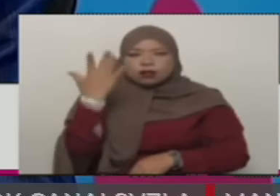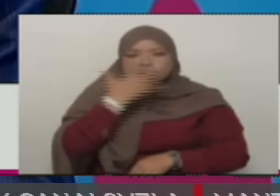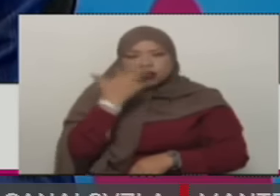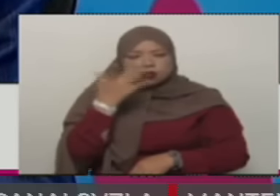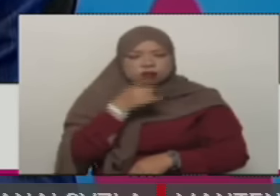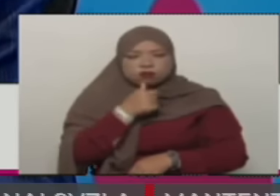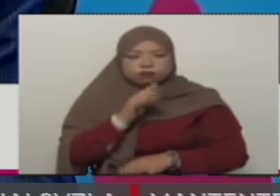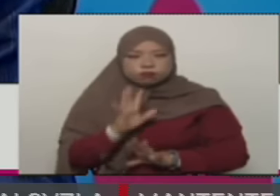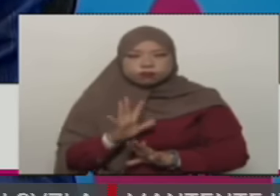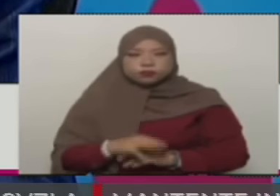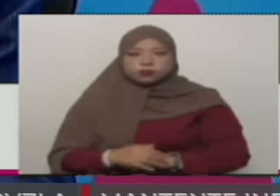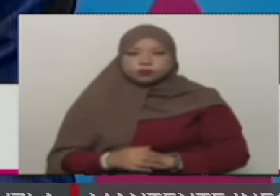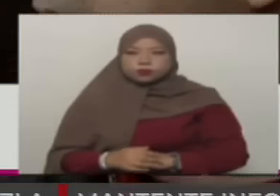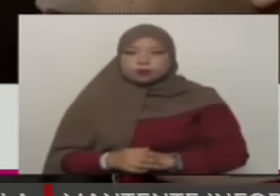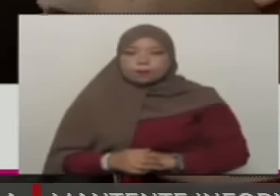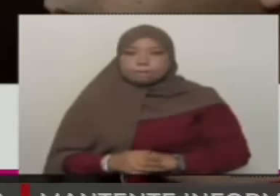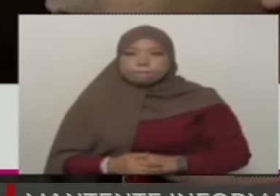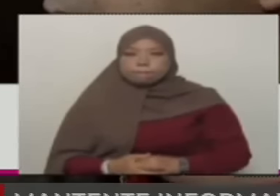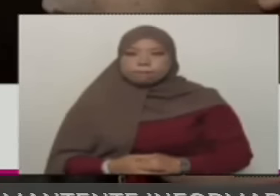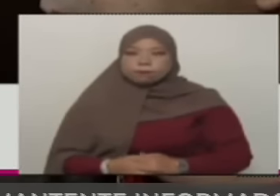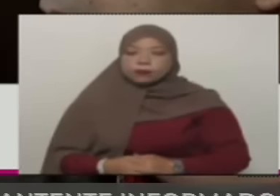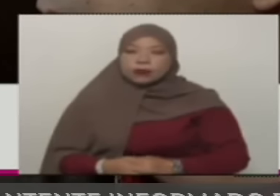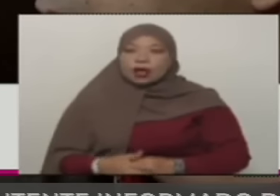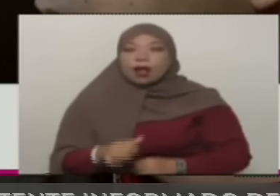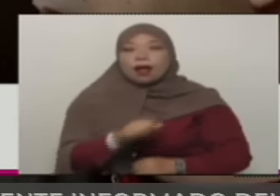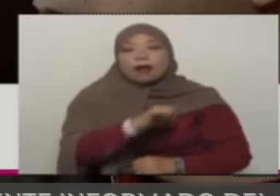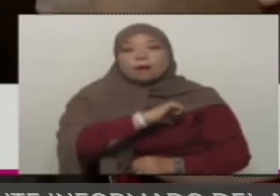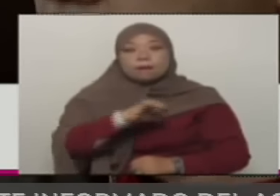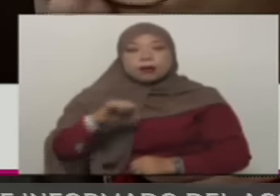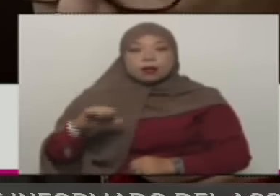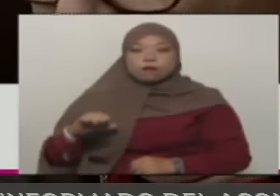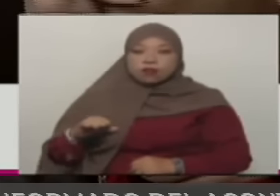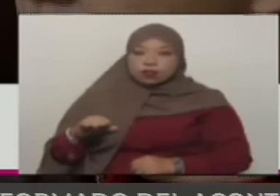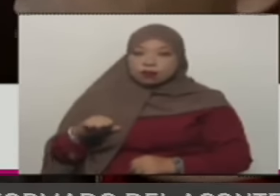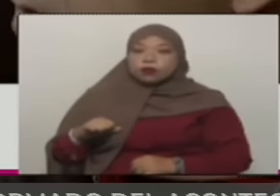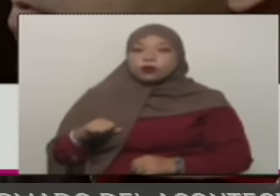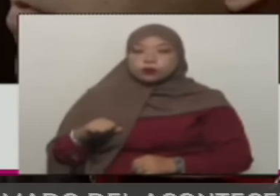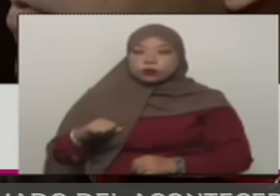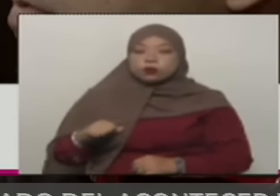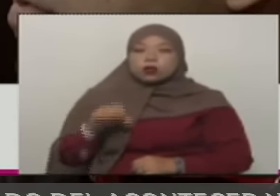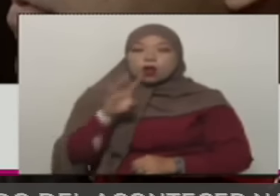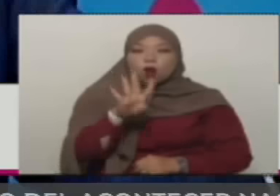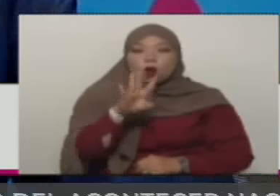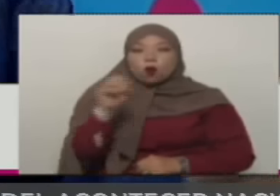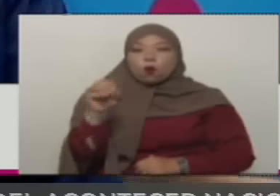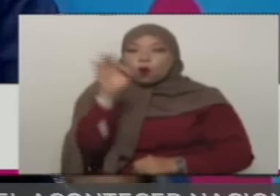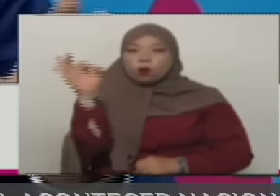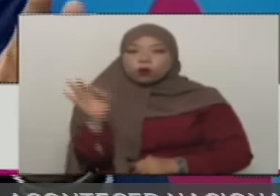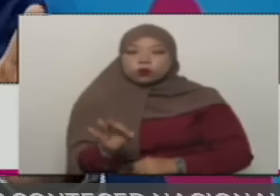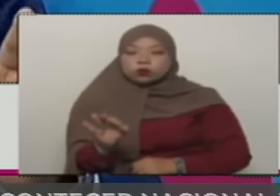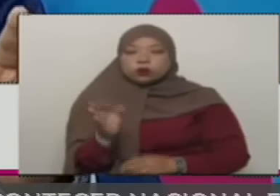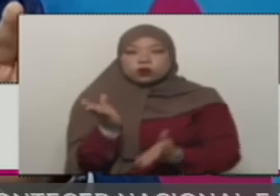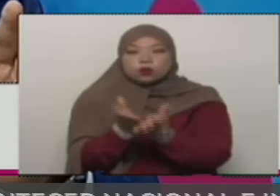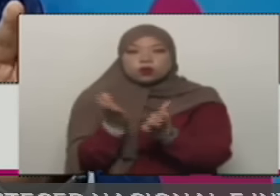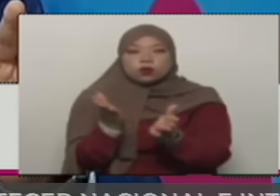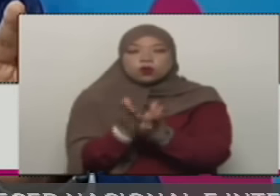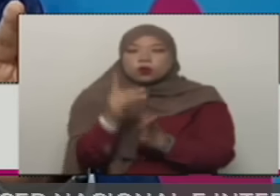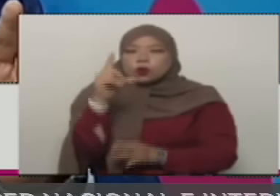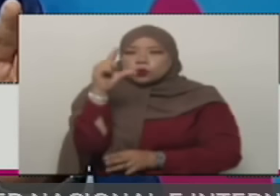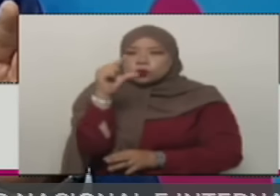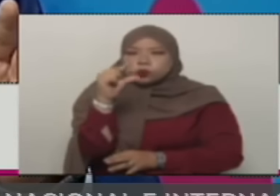Era de instituciones privadas. Y el 40% que se llamaba educación pública era